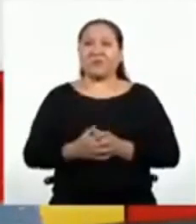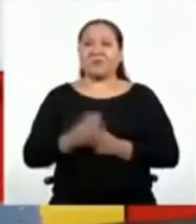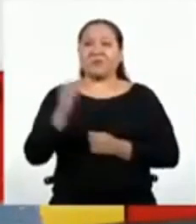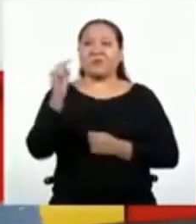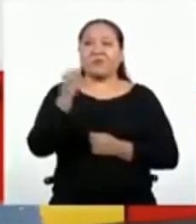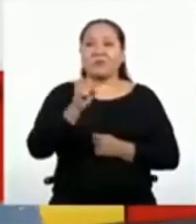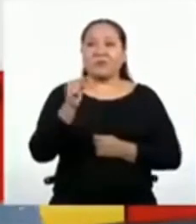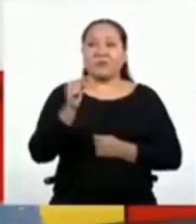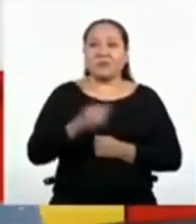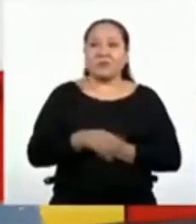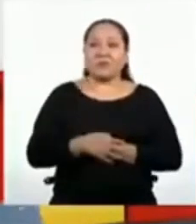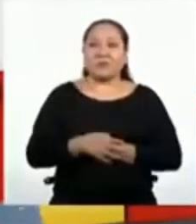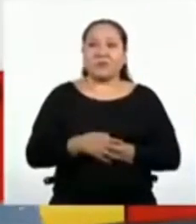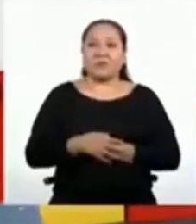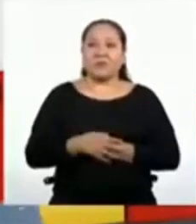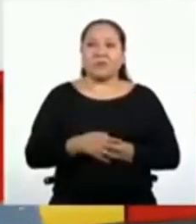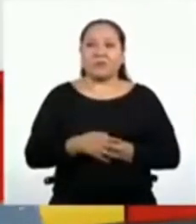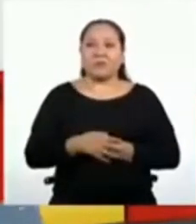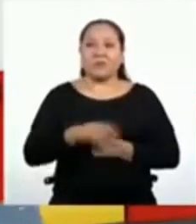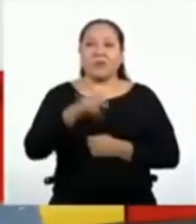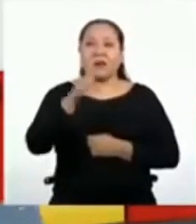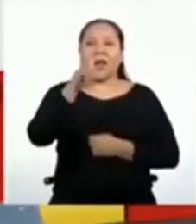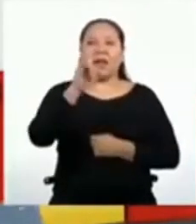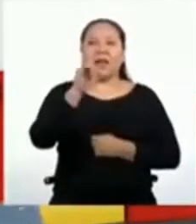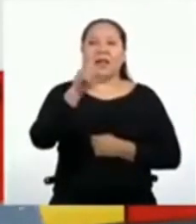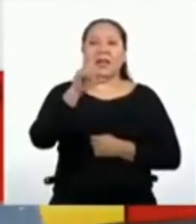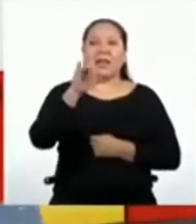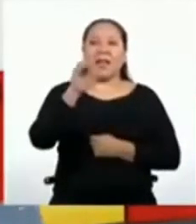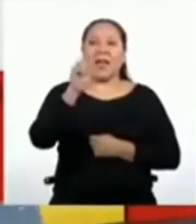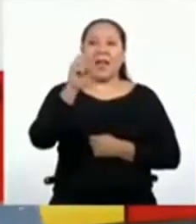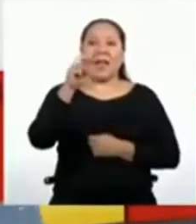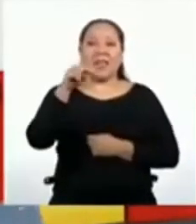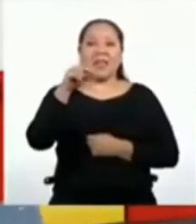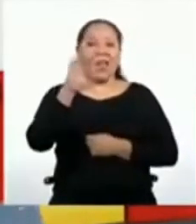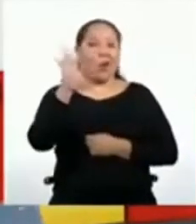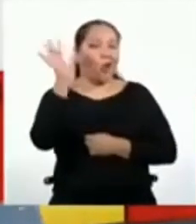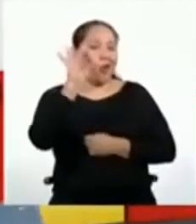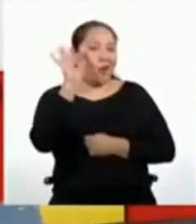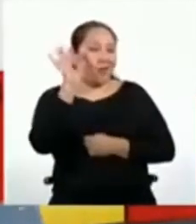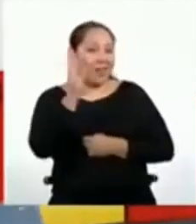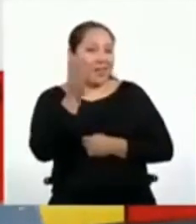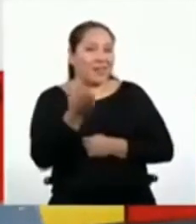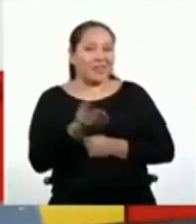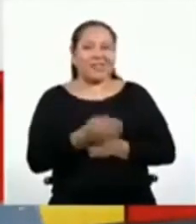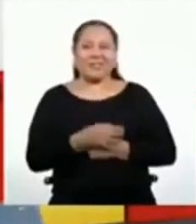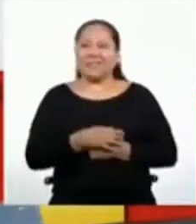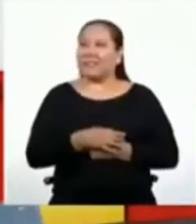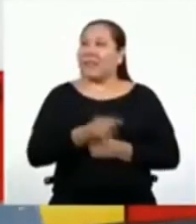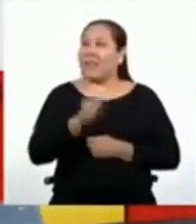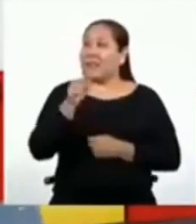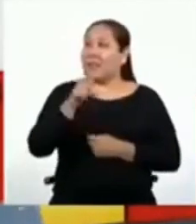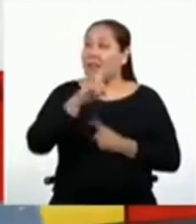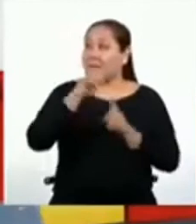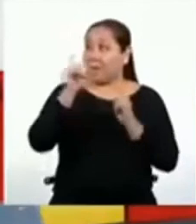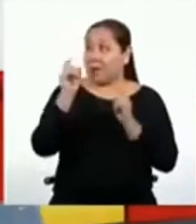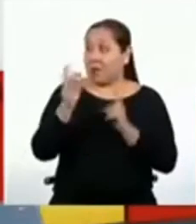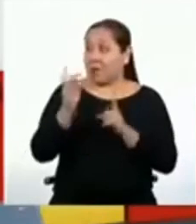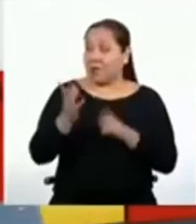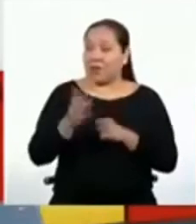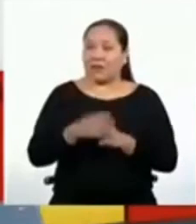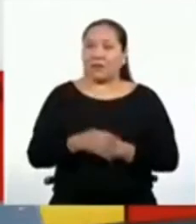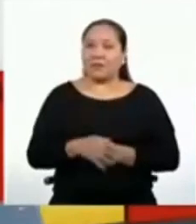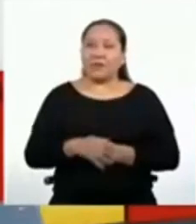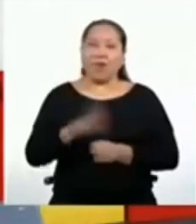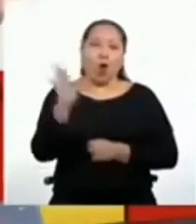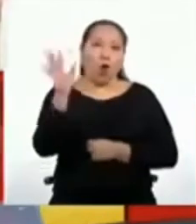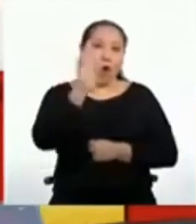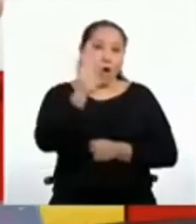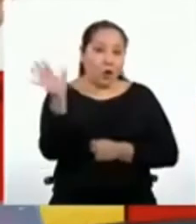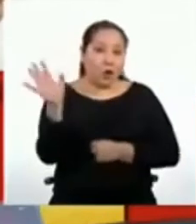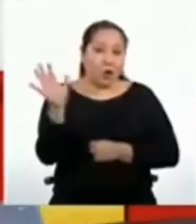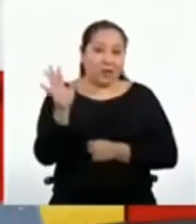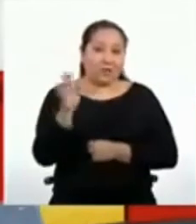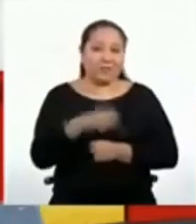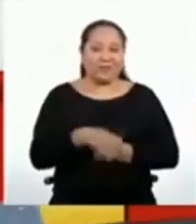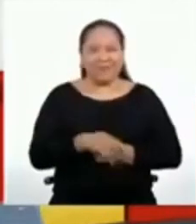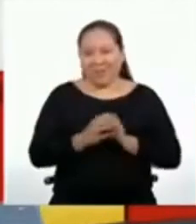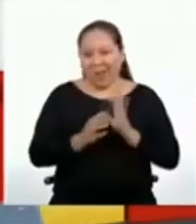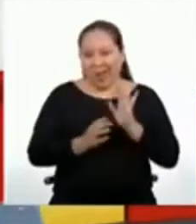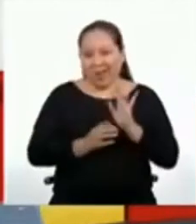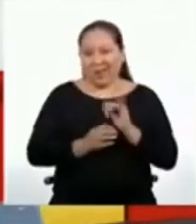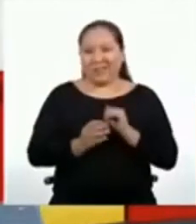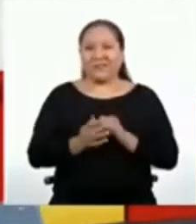Esta de aquí viene de Liliana. Hola, Liliana. Ella pregunta lo siguiente. Hola a todos.